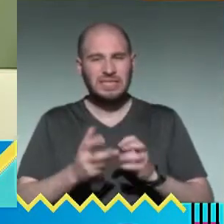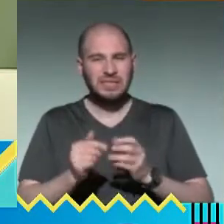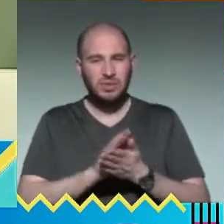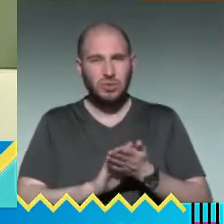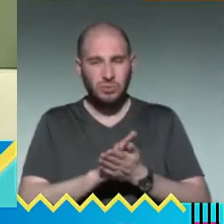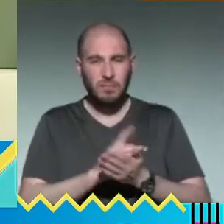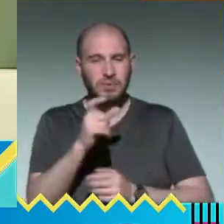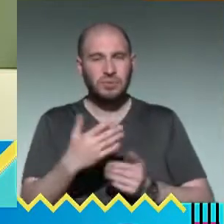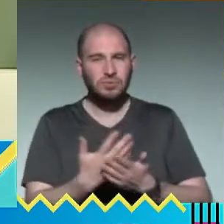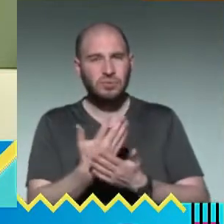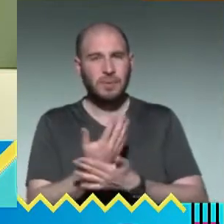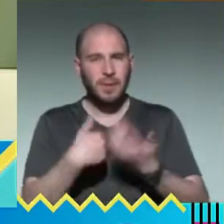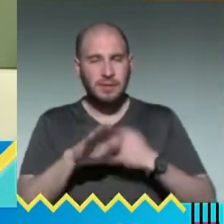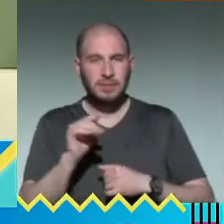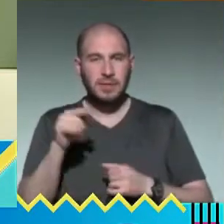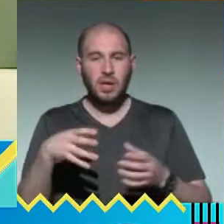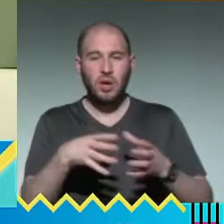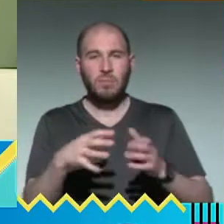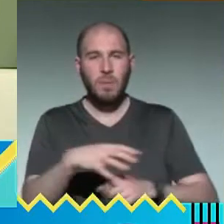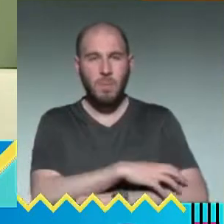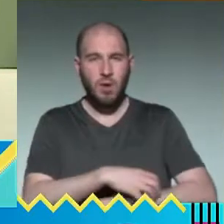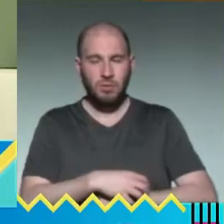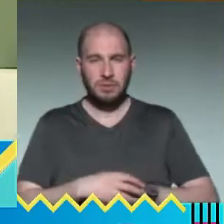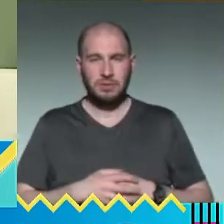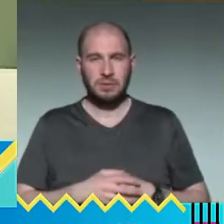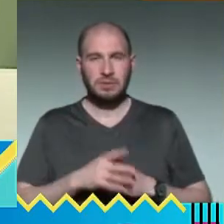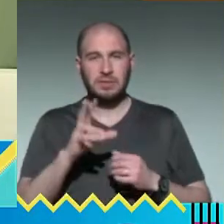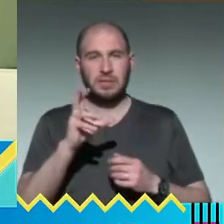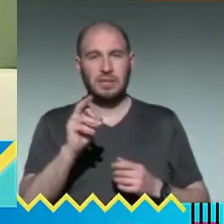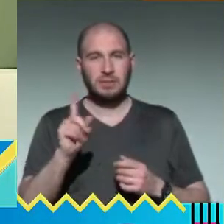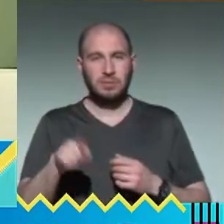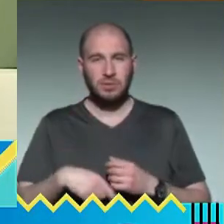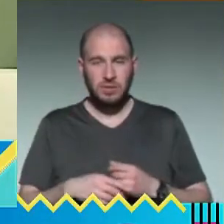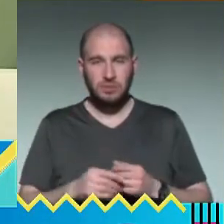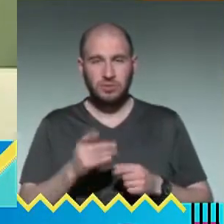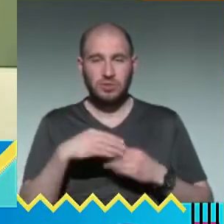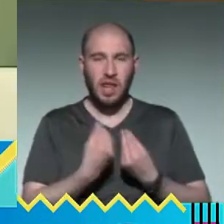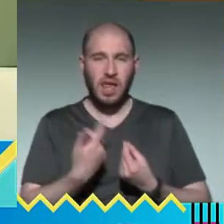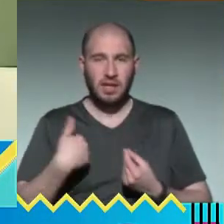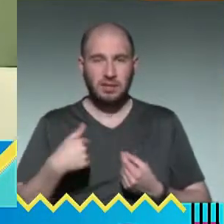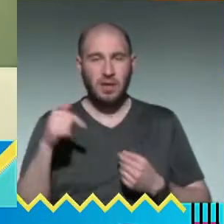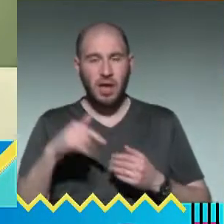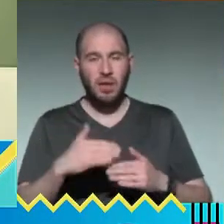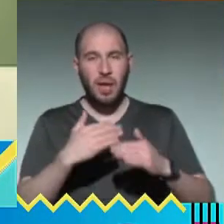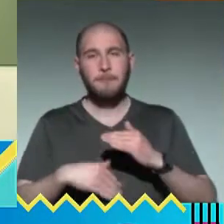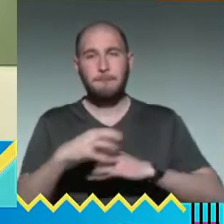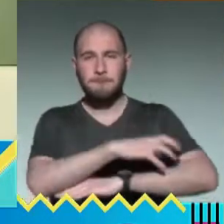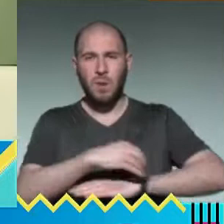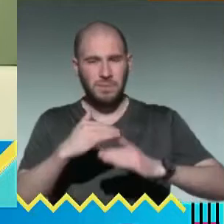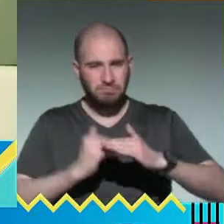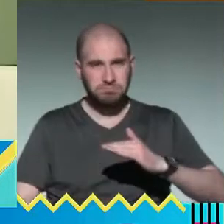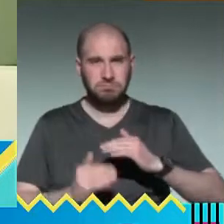aquellos que más lo sufren, que en este caso son los sectores vulnerables y el 30% de los argentinos que hoy están por debajo de la línea de